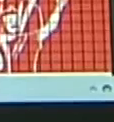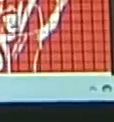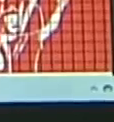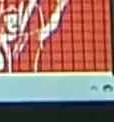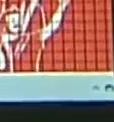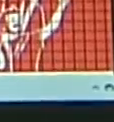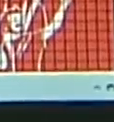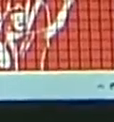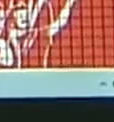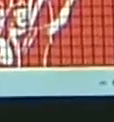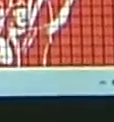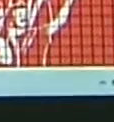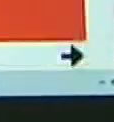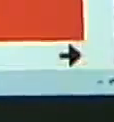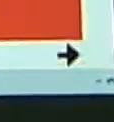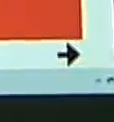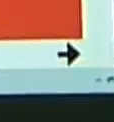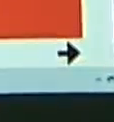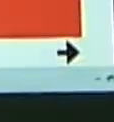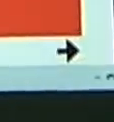¿Ah?